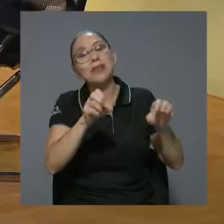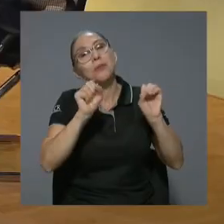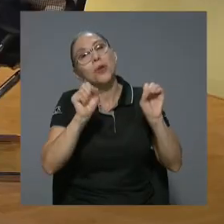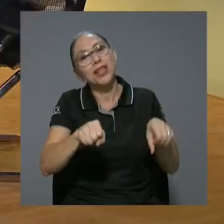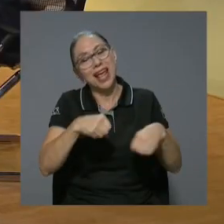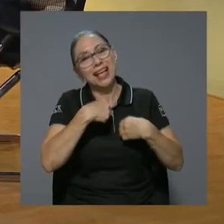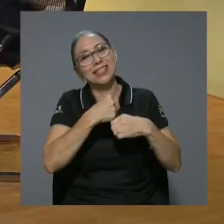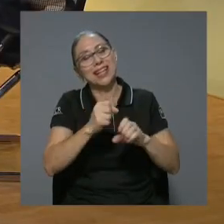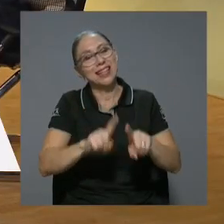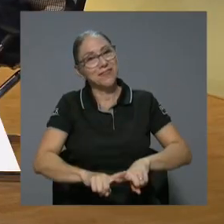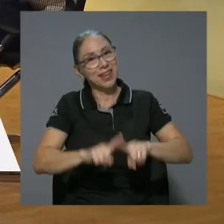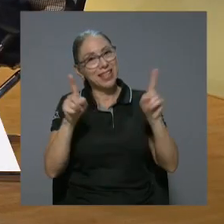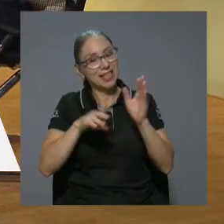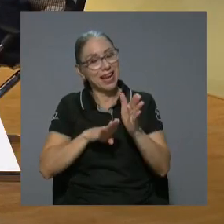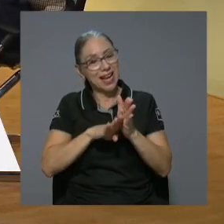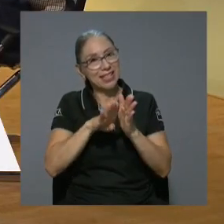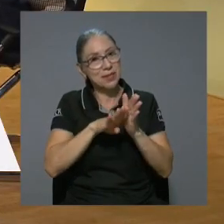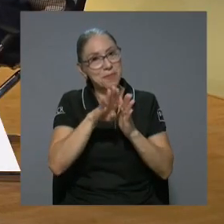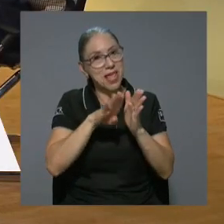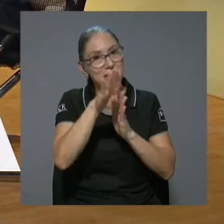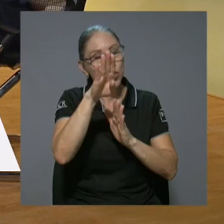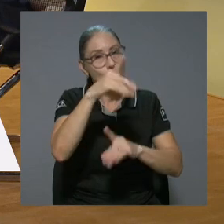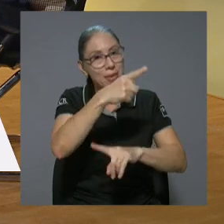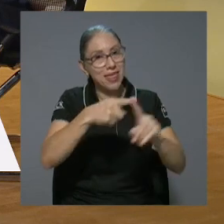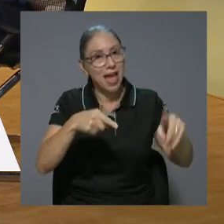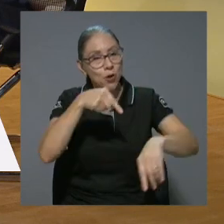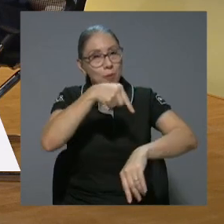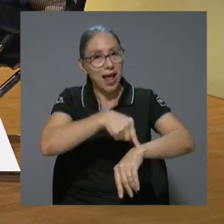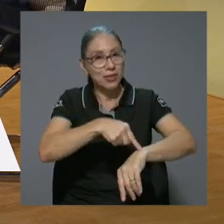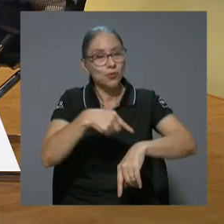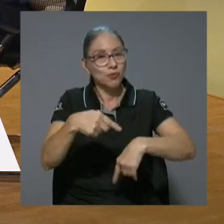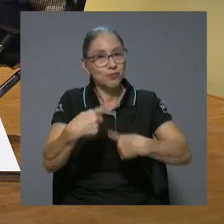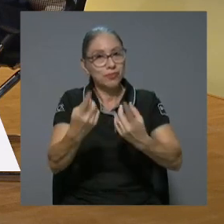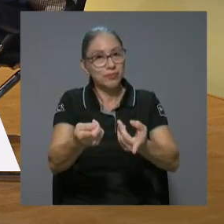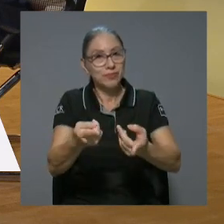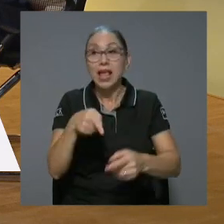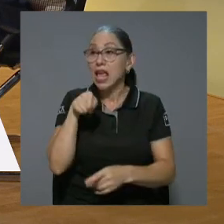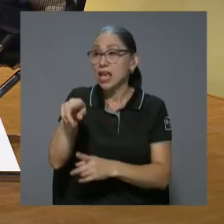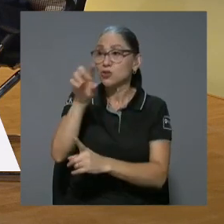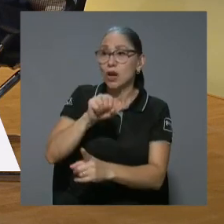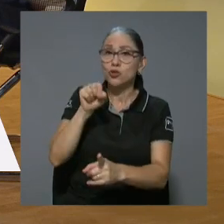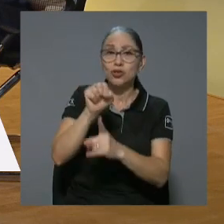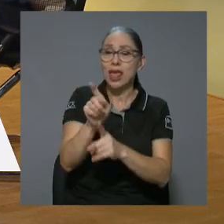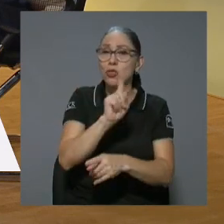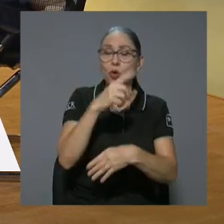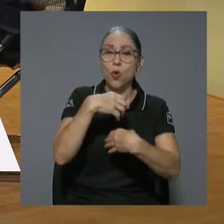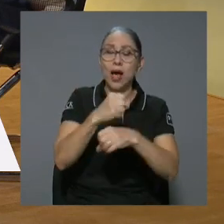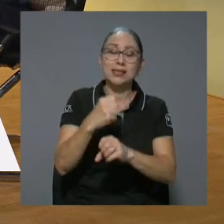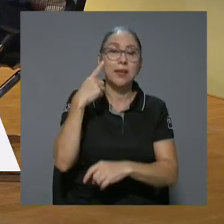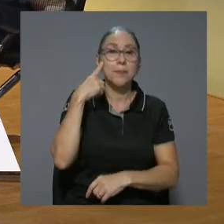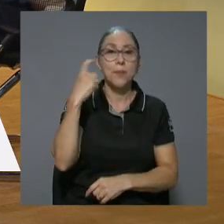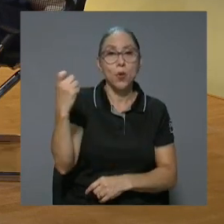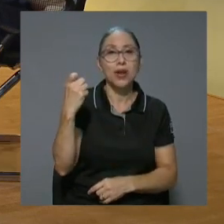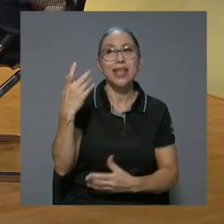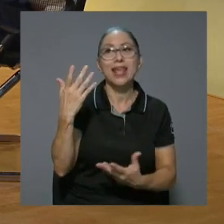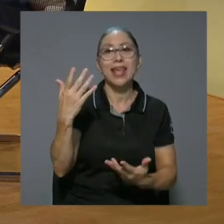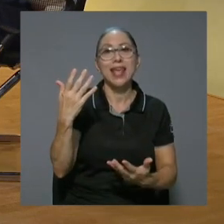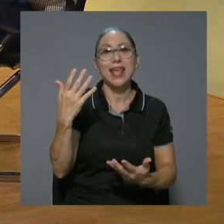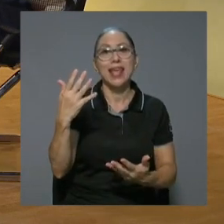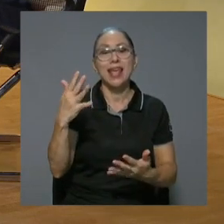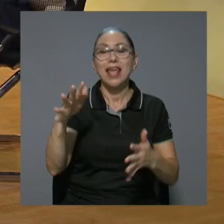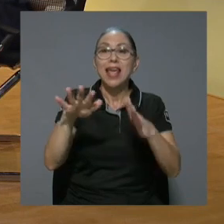plazo. Y eso es porque la sociedad no lo hace, porque el área